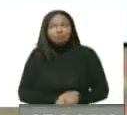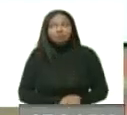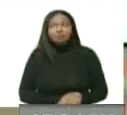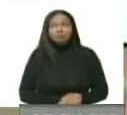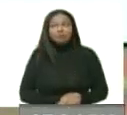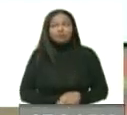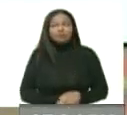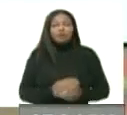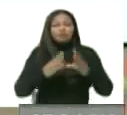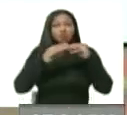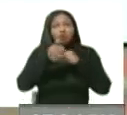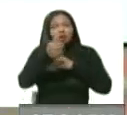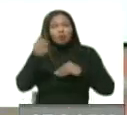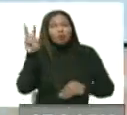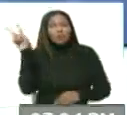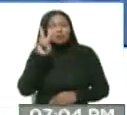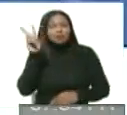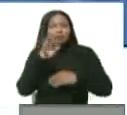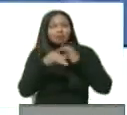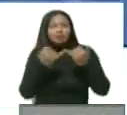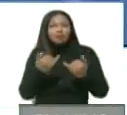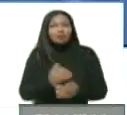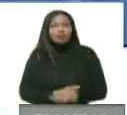toda Venezuela.